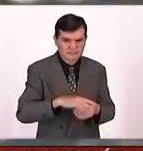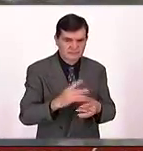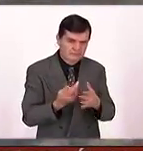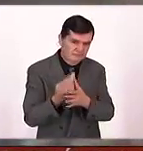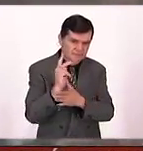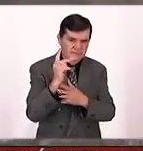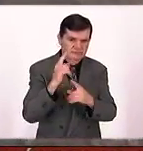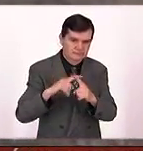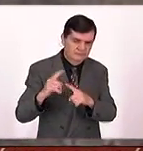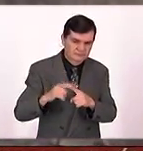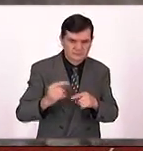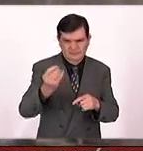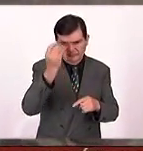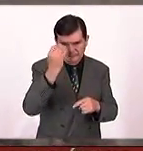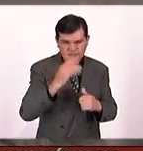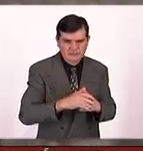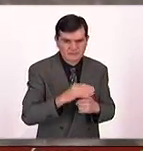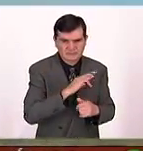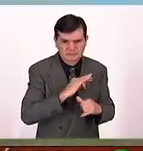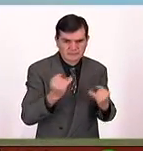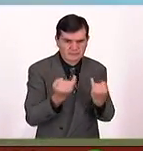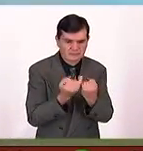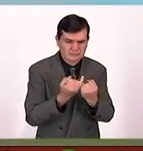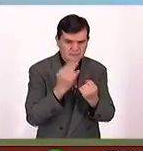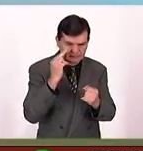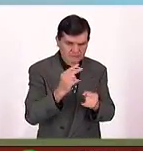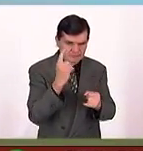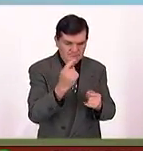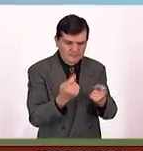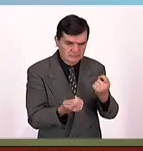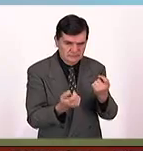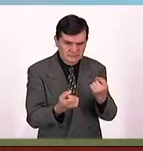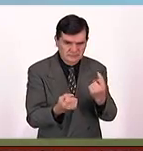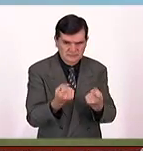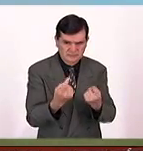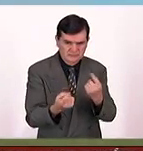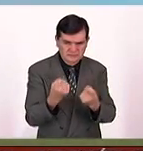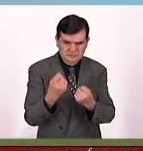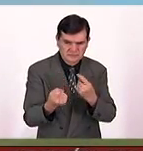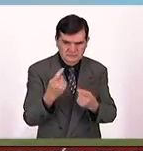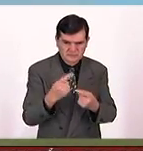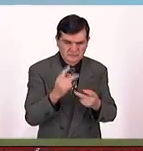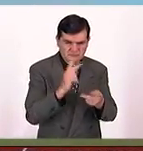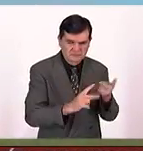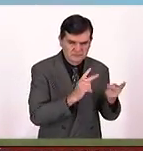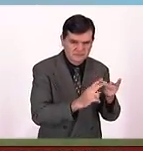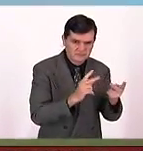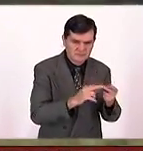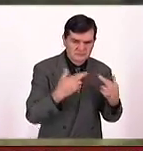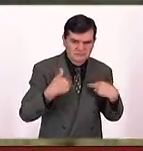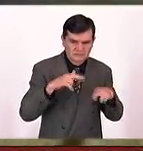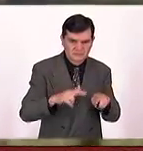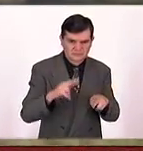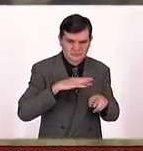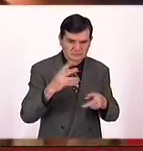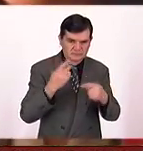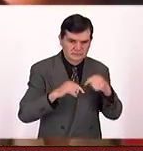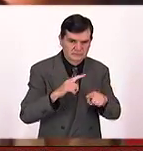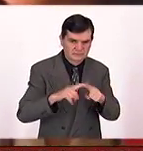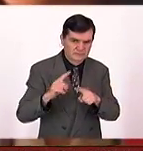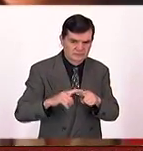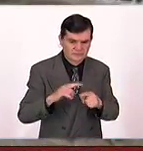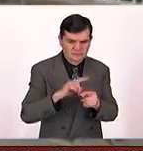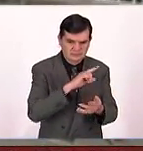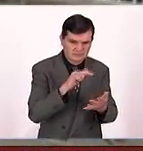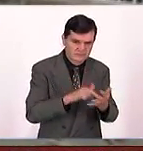herbarios y colecciones científicas, podemos ver que son unas pocas especies las que están representadas y la mayoría de ellas proviene de unos pocos